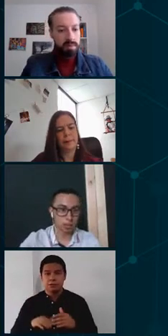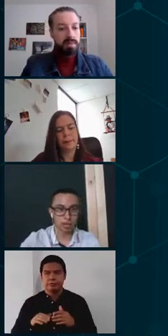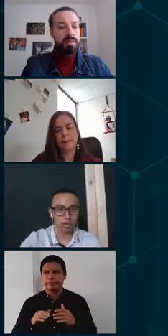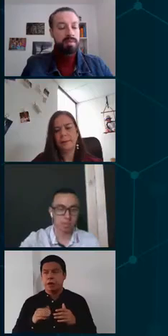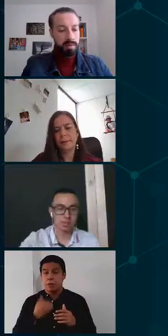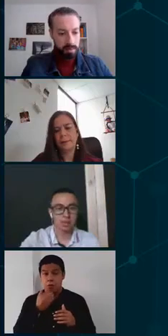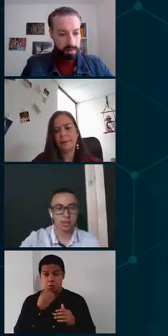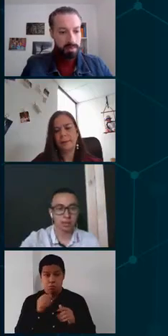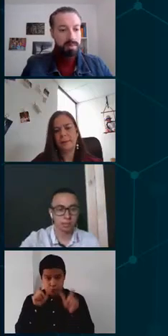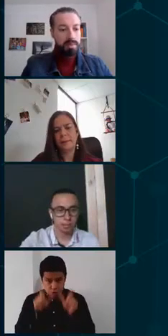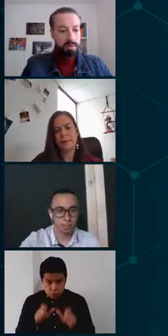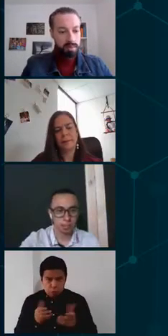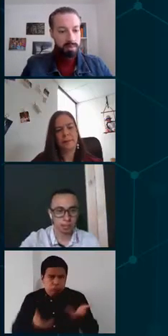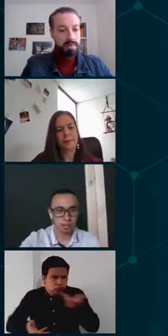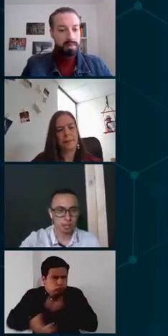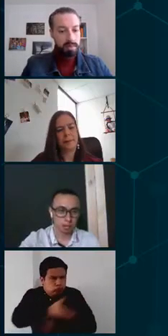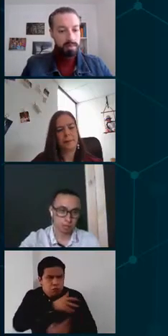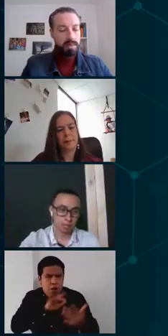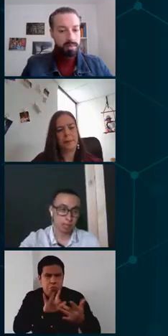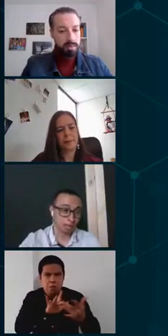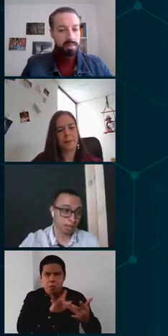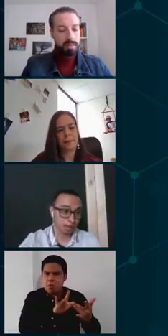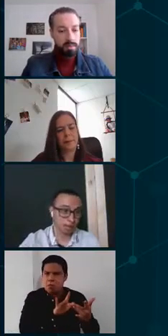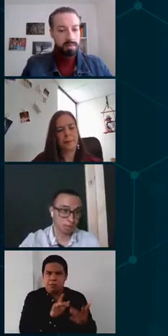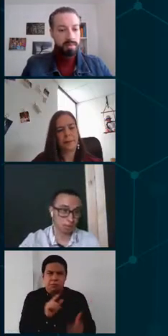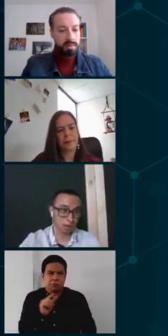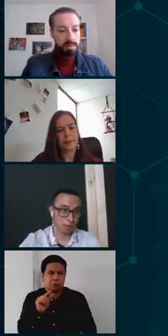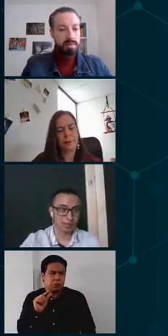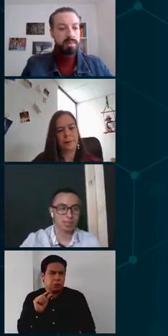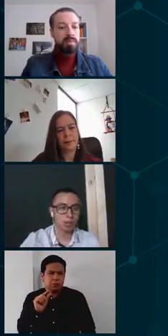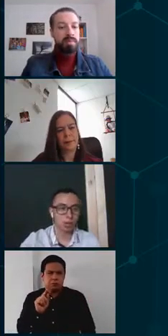demasiado, entonces que también afecta como la parte psicológica.